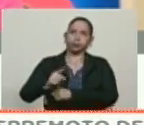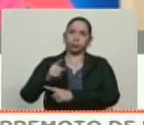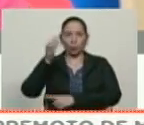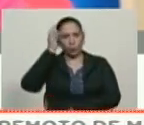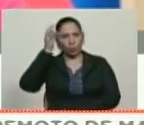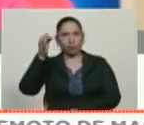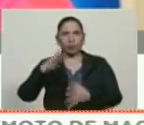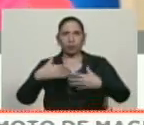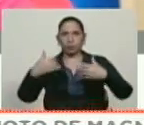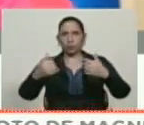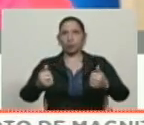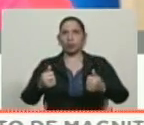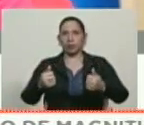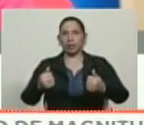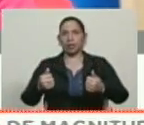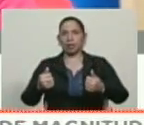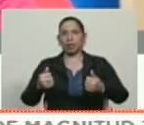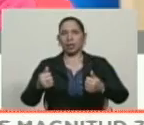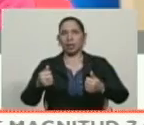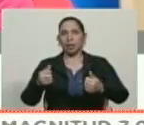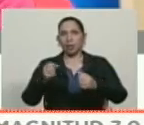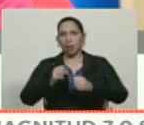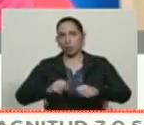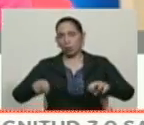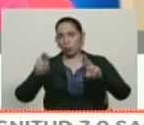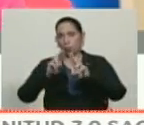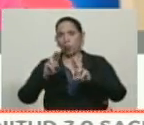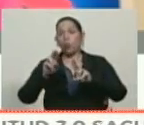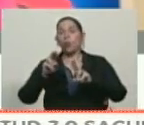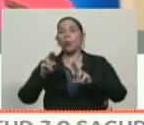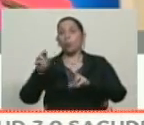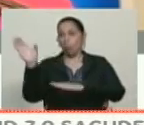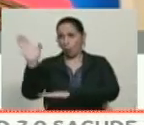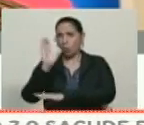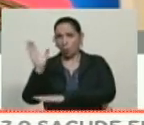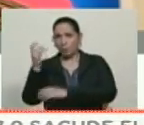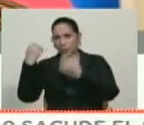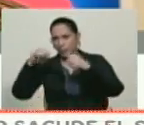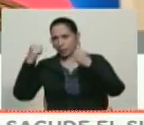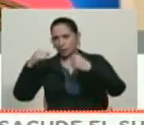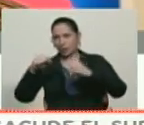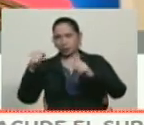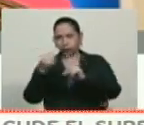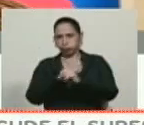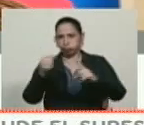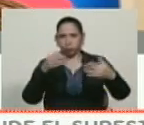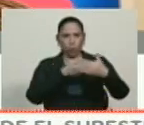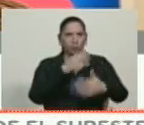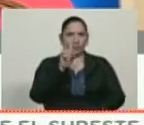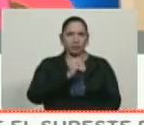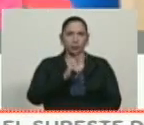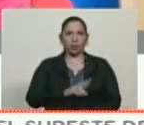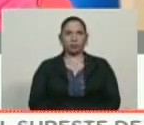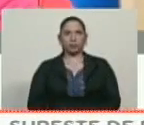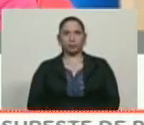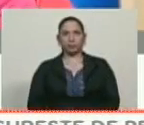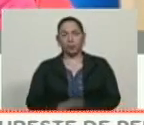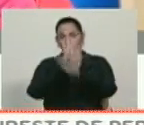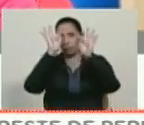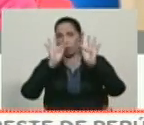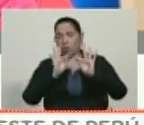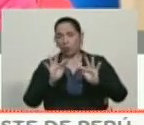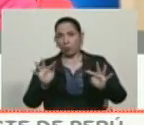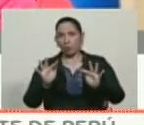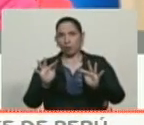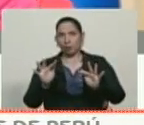que Colombia está prestando su territorio y preparando una agresión contra Venezuela. Es la forma de